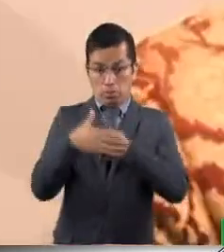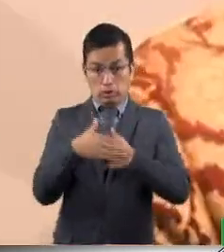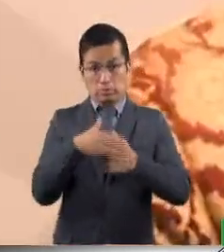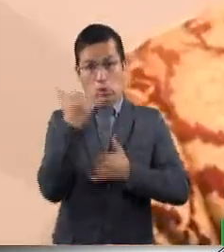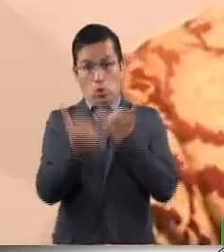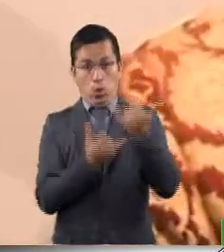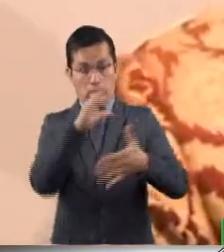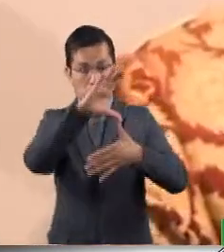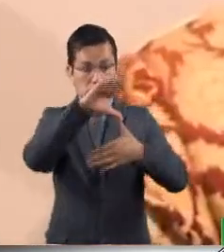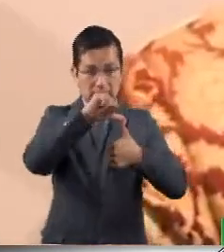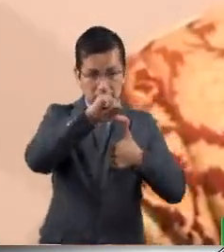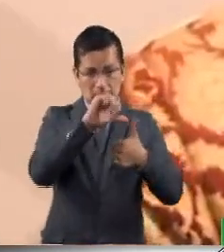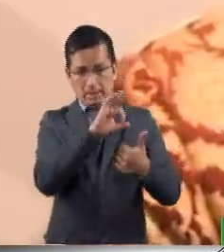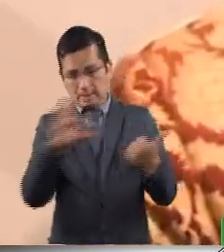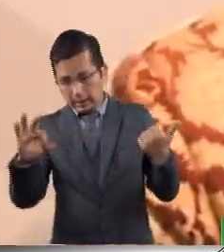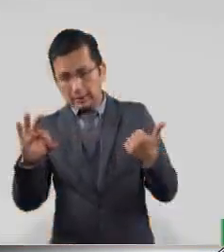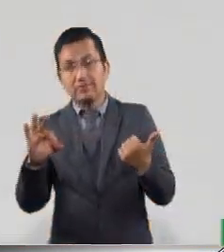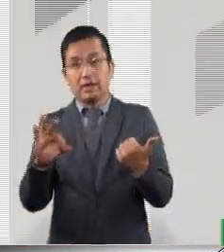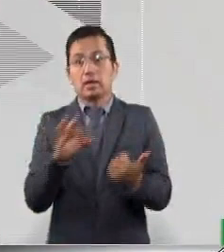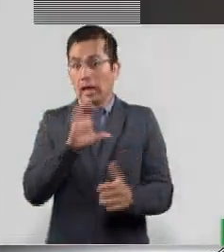y del Caribe 2023.